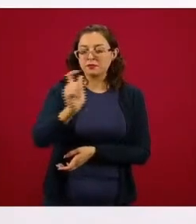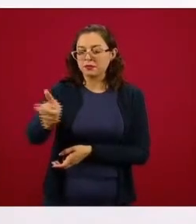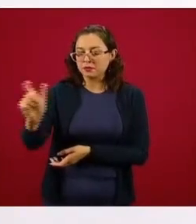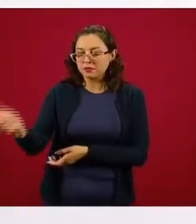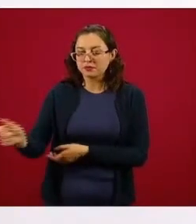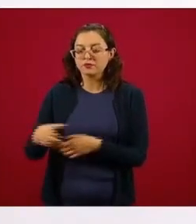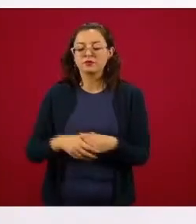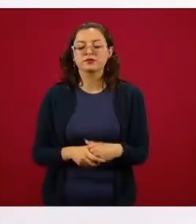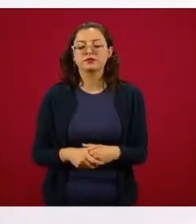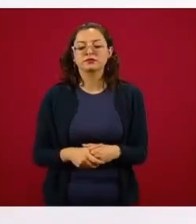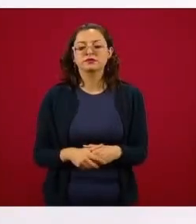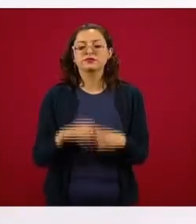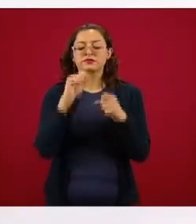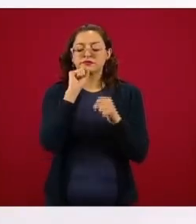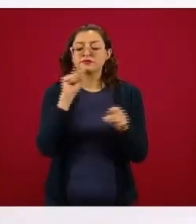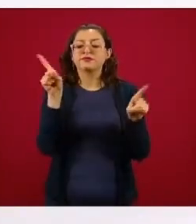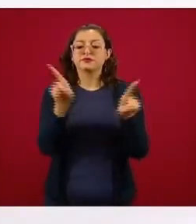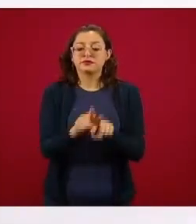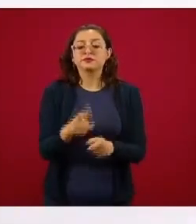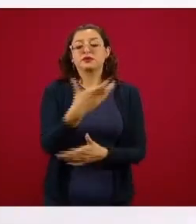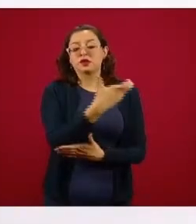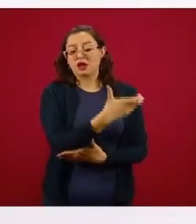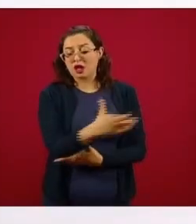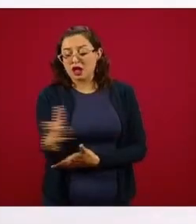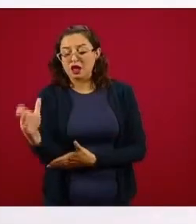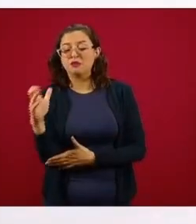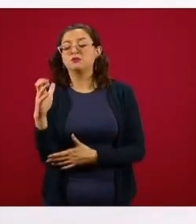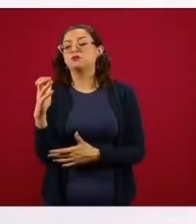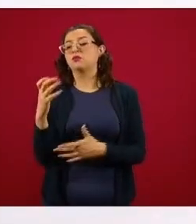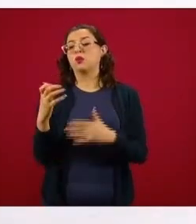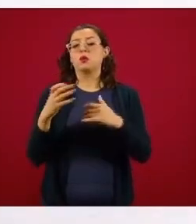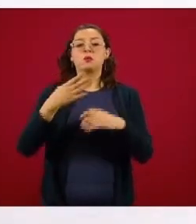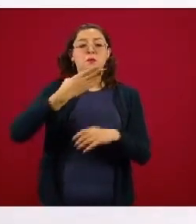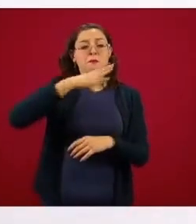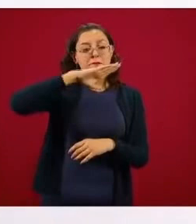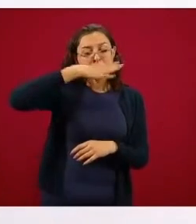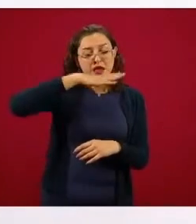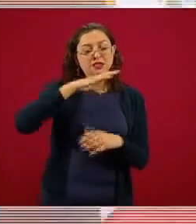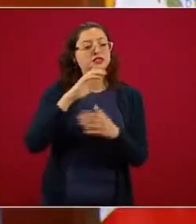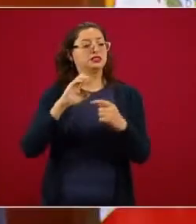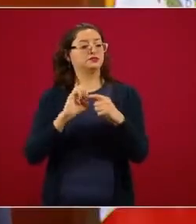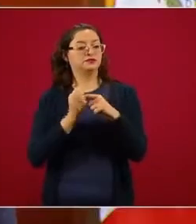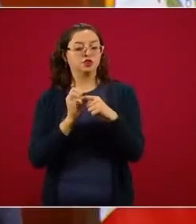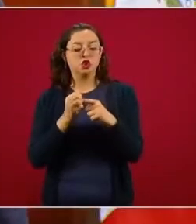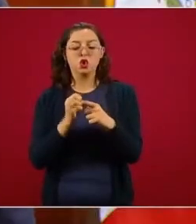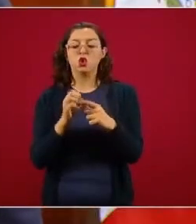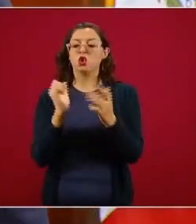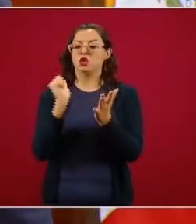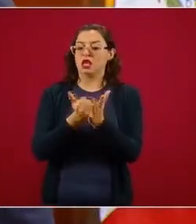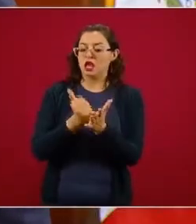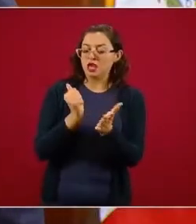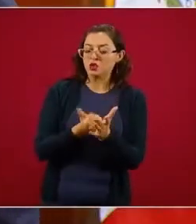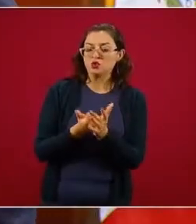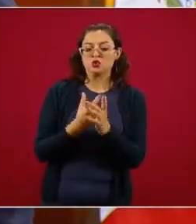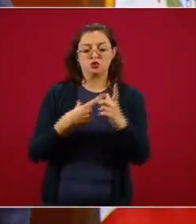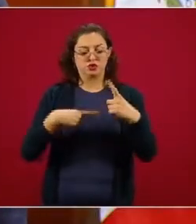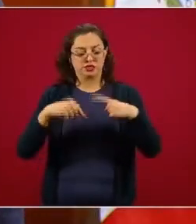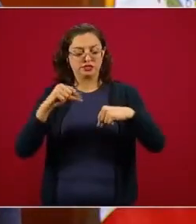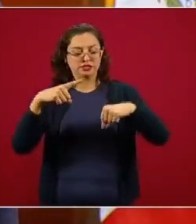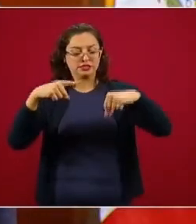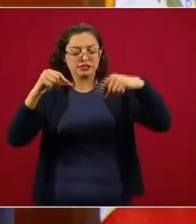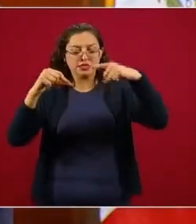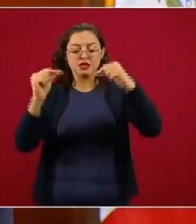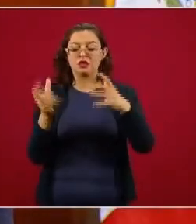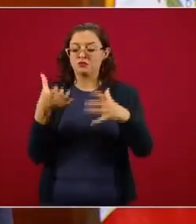Se compran los productos del campo: maíz, frijol, arroz, el trigo, la